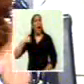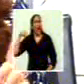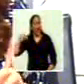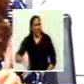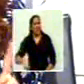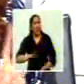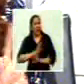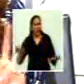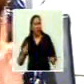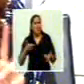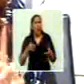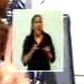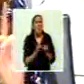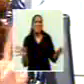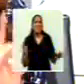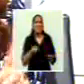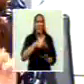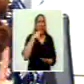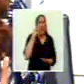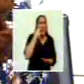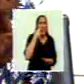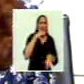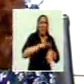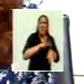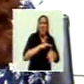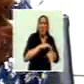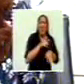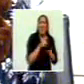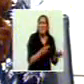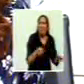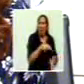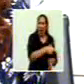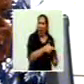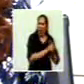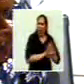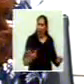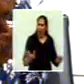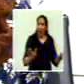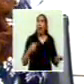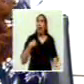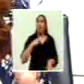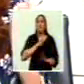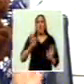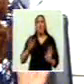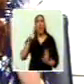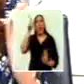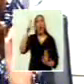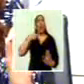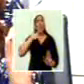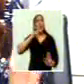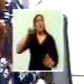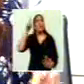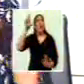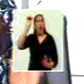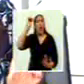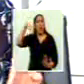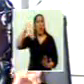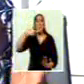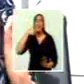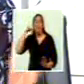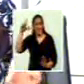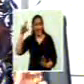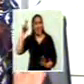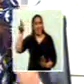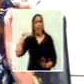exportar por estas barreras para arancelarias, que fueron las que denunciamos en la OMC, entre 1.600 y 2.000